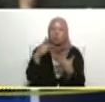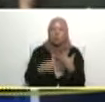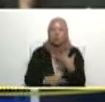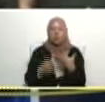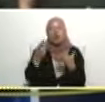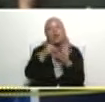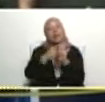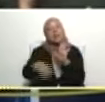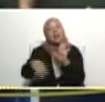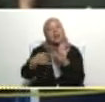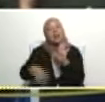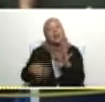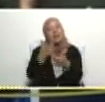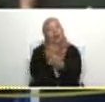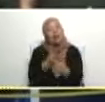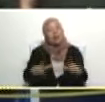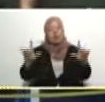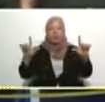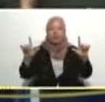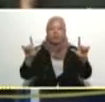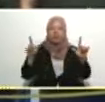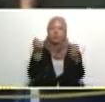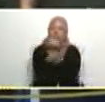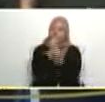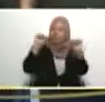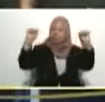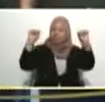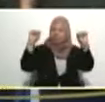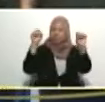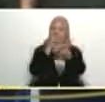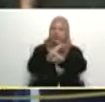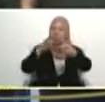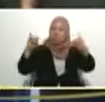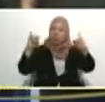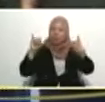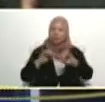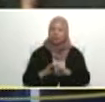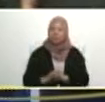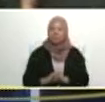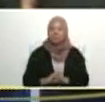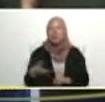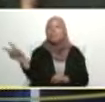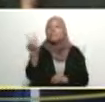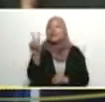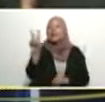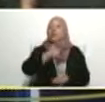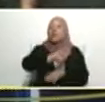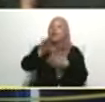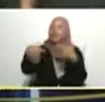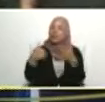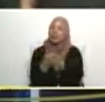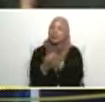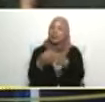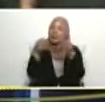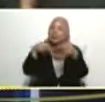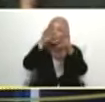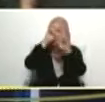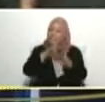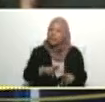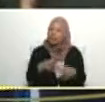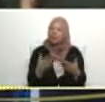irrenunciable derecho a ser libres, soberanos e independientes. Venezuela toda se